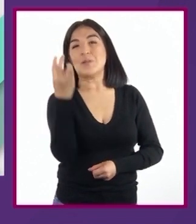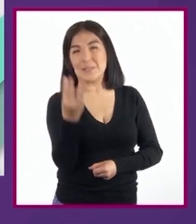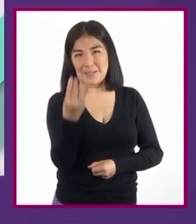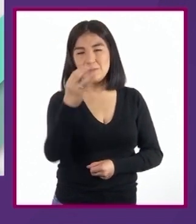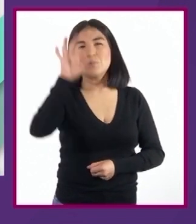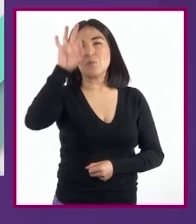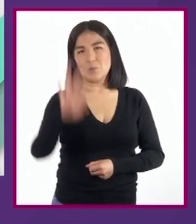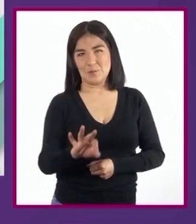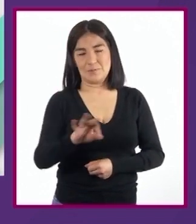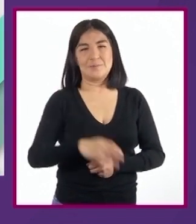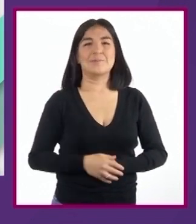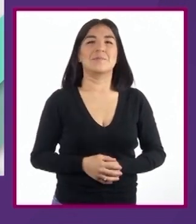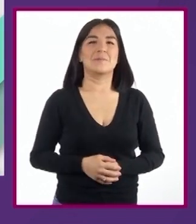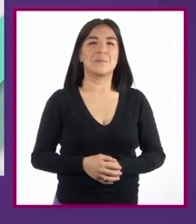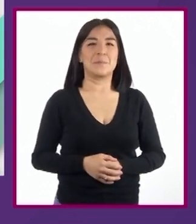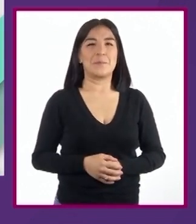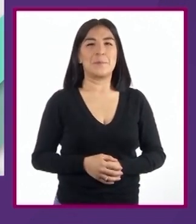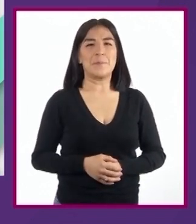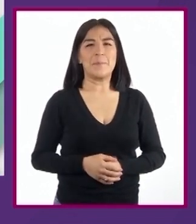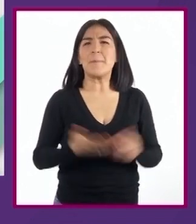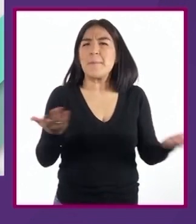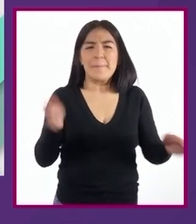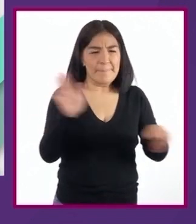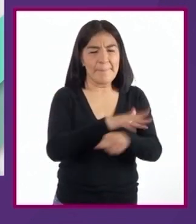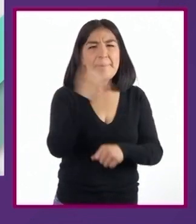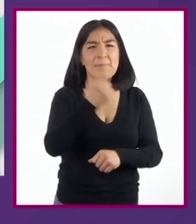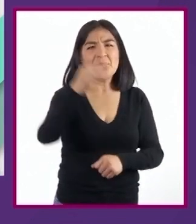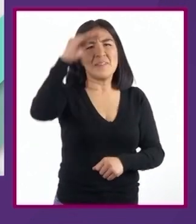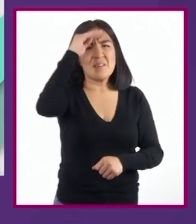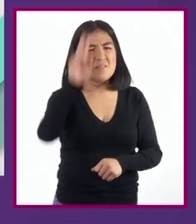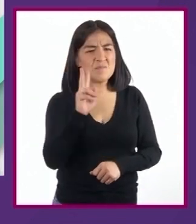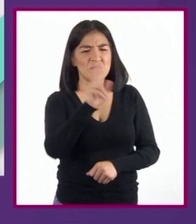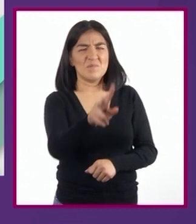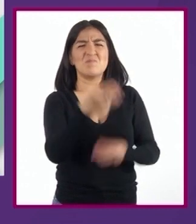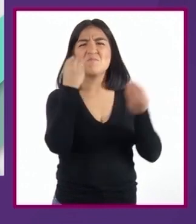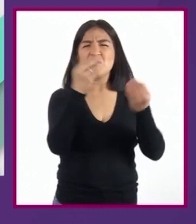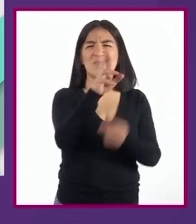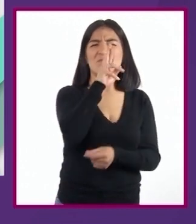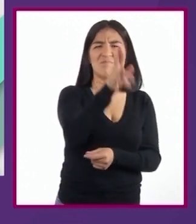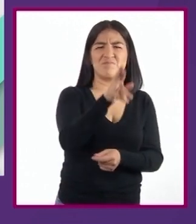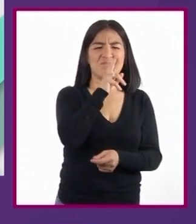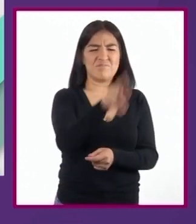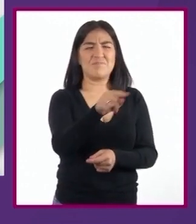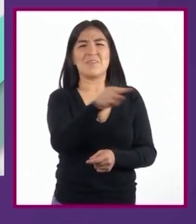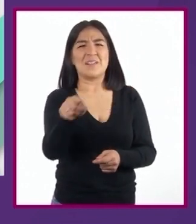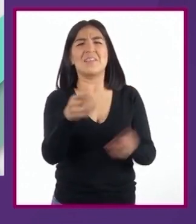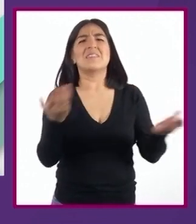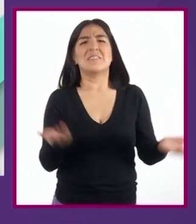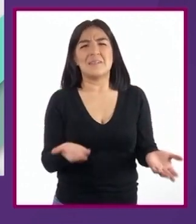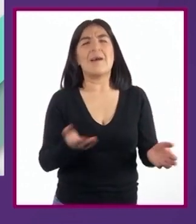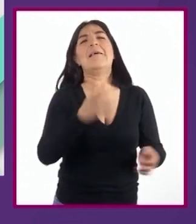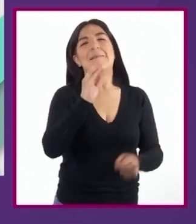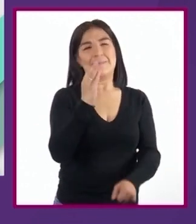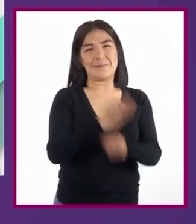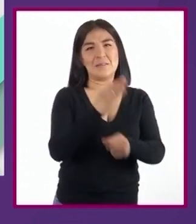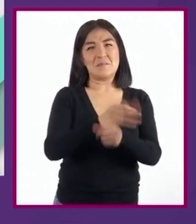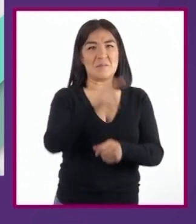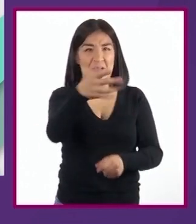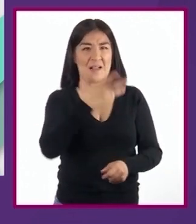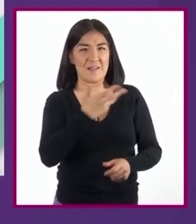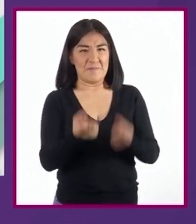33.3%. ¿Por qué piensan que vemos tantos resultados? ¿Consideran que indican varias